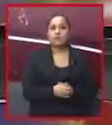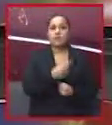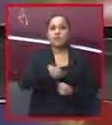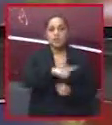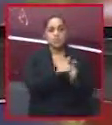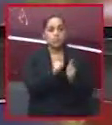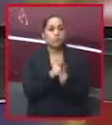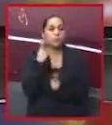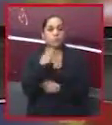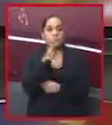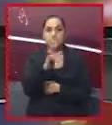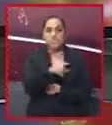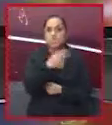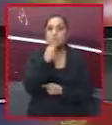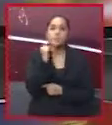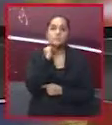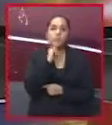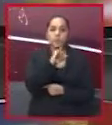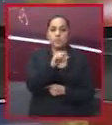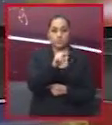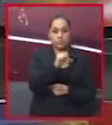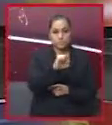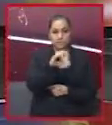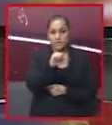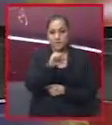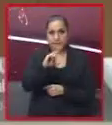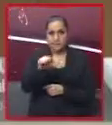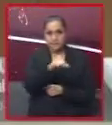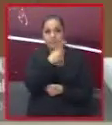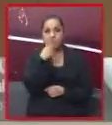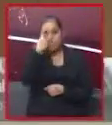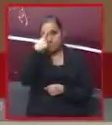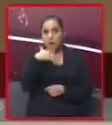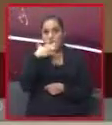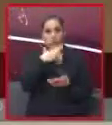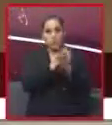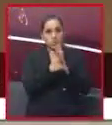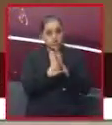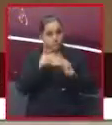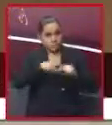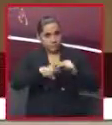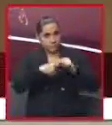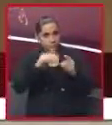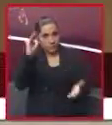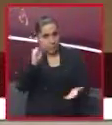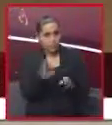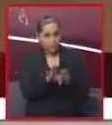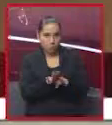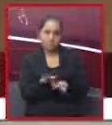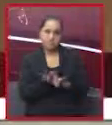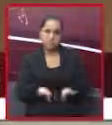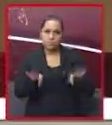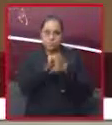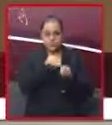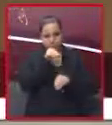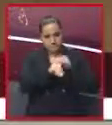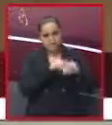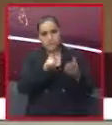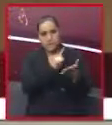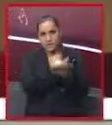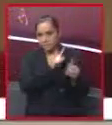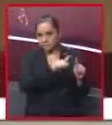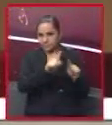Jesús Casillas afirmó que para combatir la corrupción es necesaria una transformación sustancial en el orden jurídico nacional. El